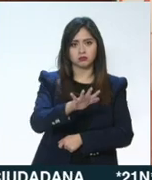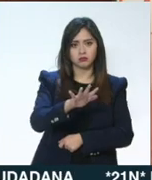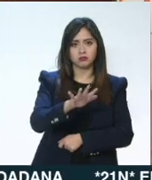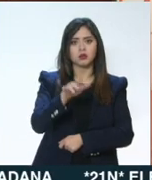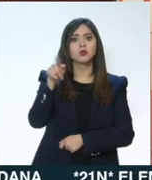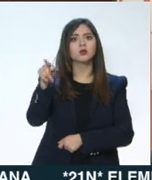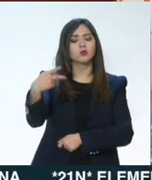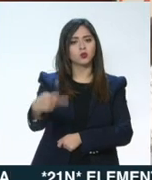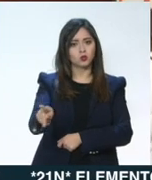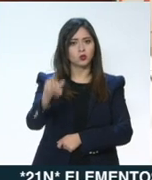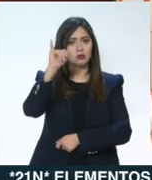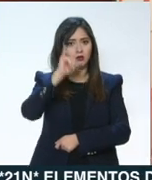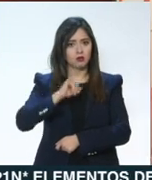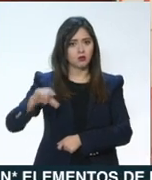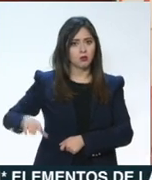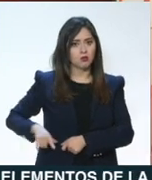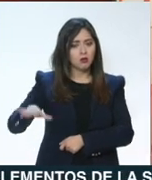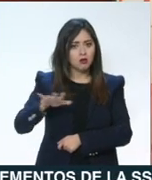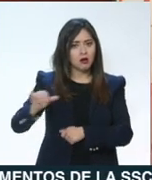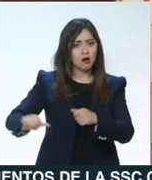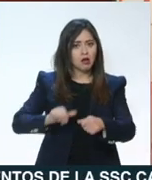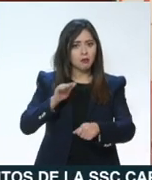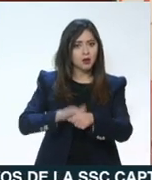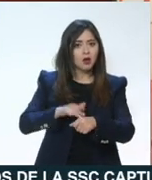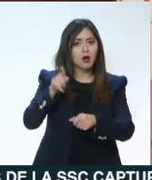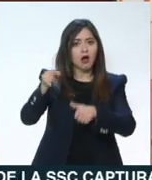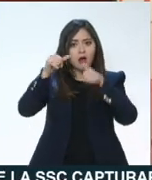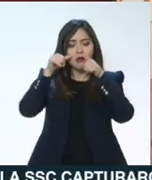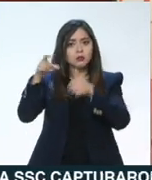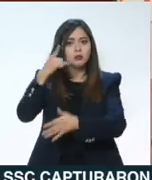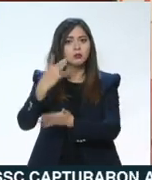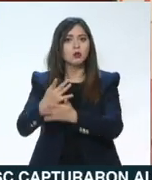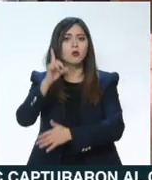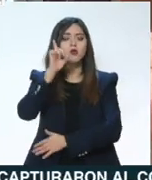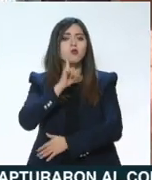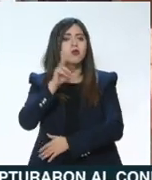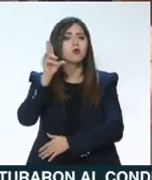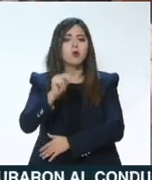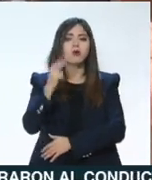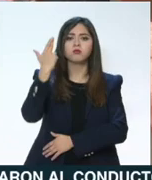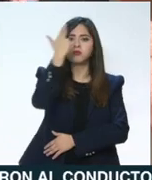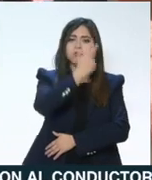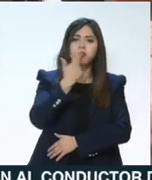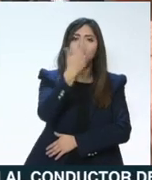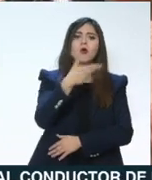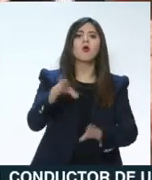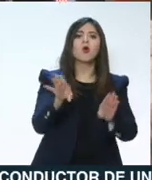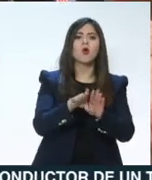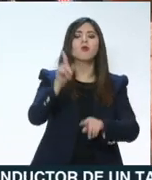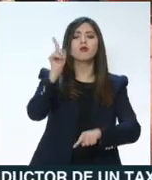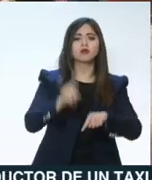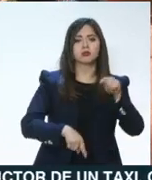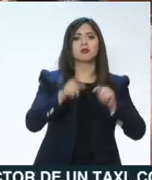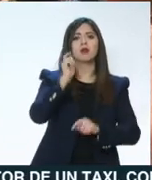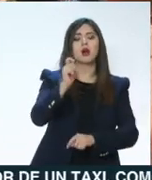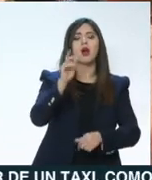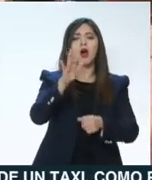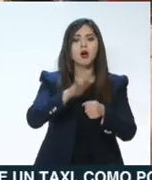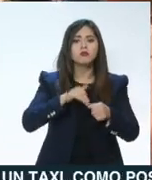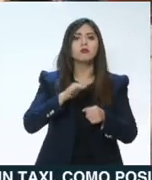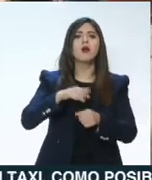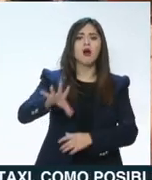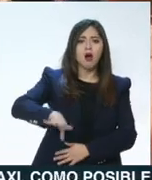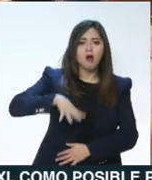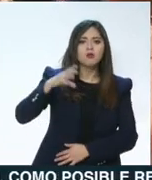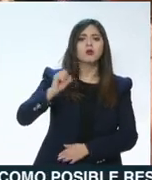que su administración no solo se está ocupando de este tipo de casos, sino que se están tomando pues una serie de acciones para erradicar el abuso, el acoso y la